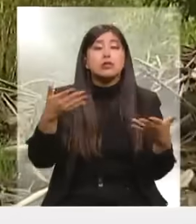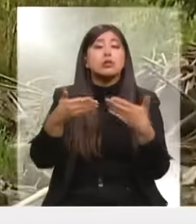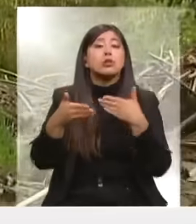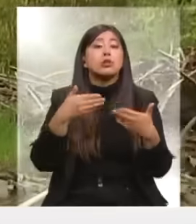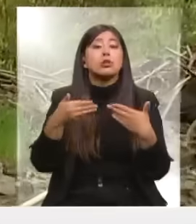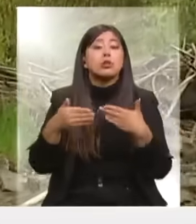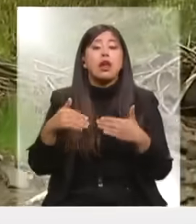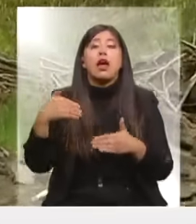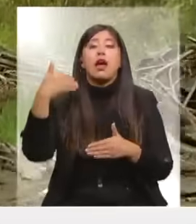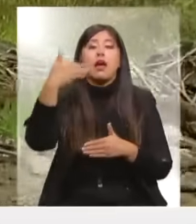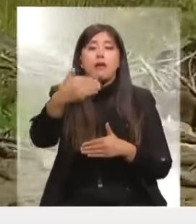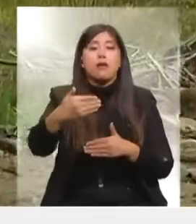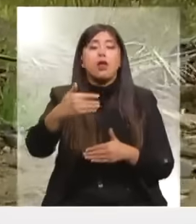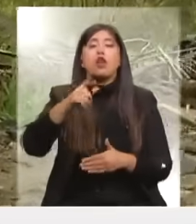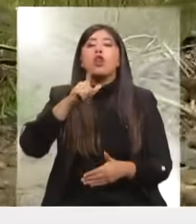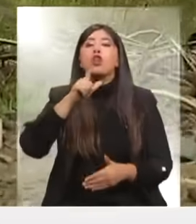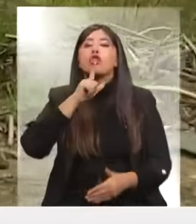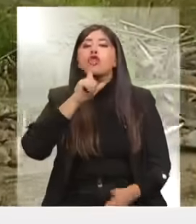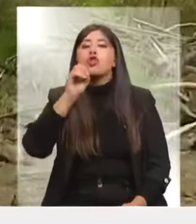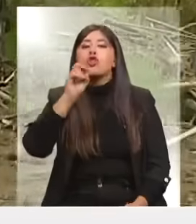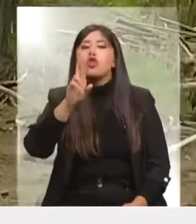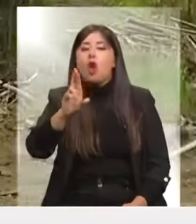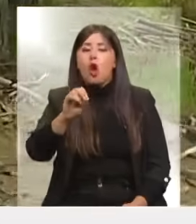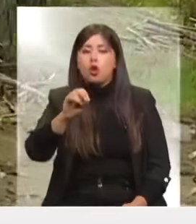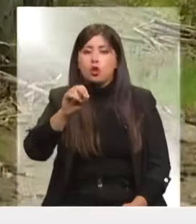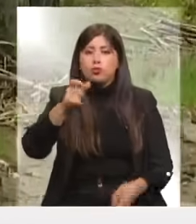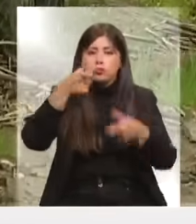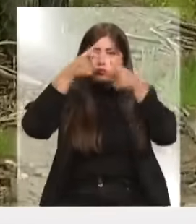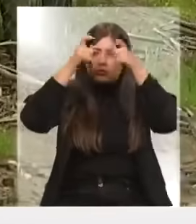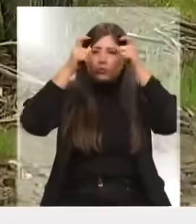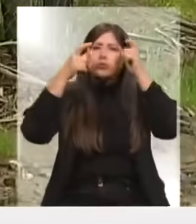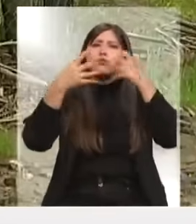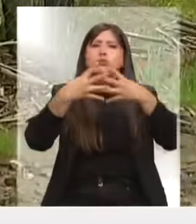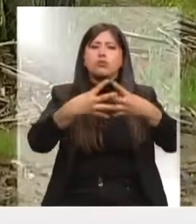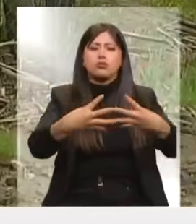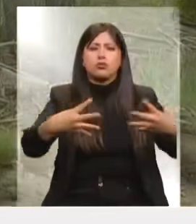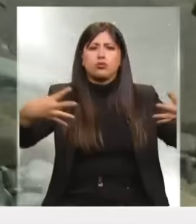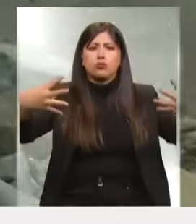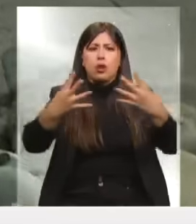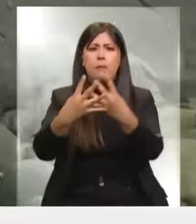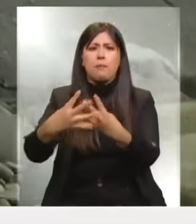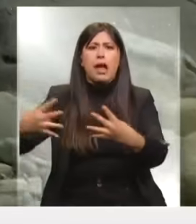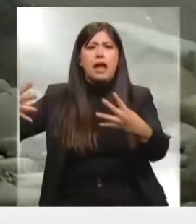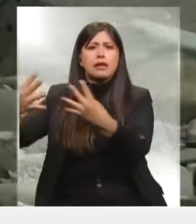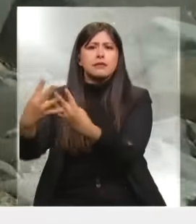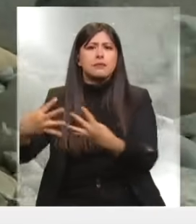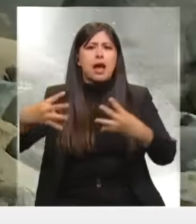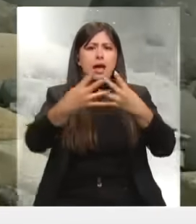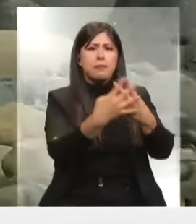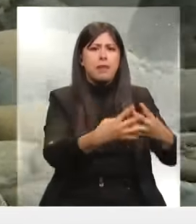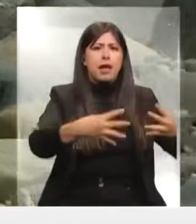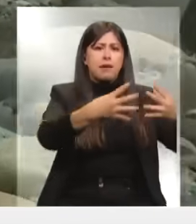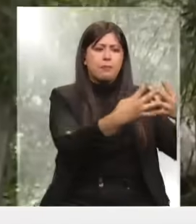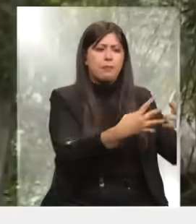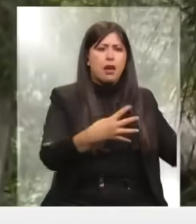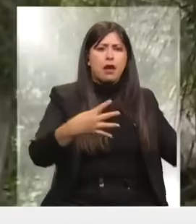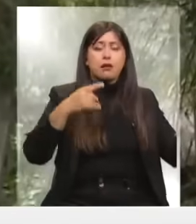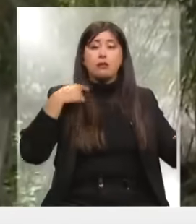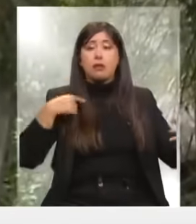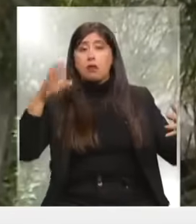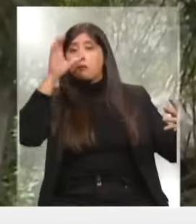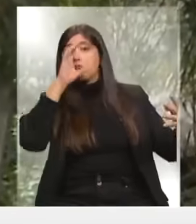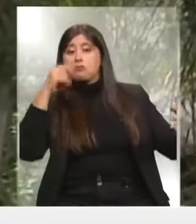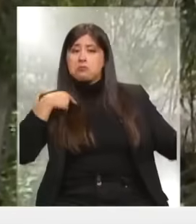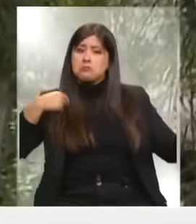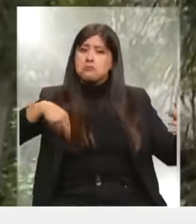frente al estero El Toro, donde incluso se instalaron mallas de extremo a extremo y los turistas que vienen para poder visitar este hermoso lugar